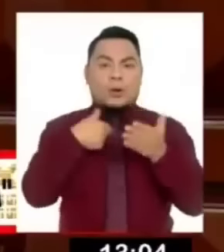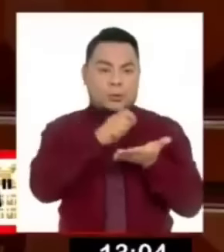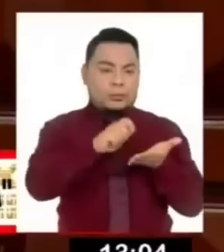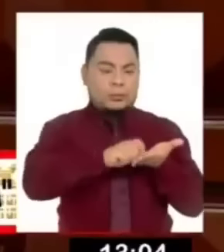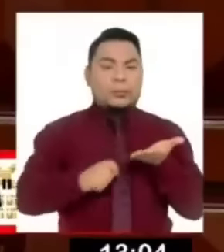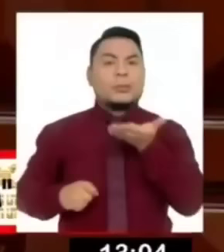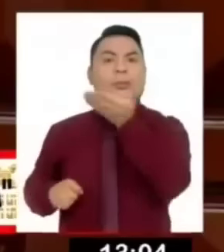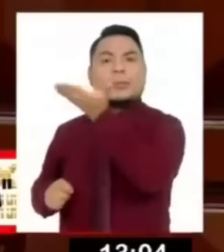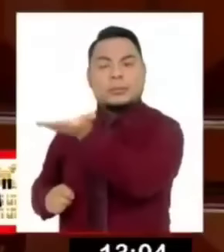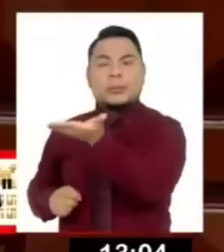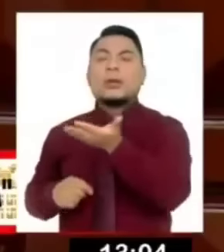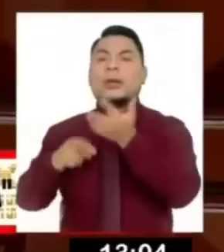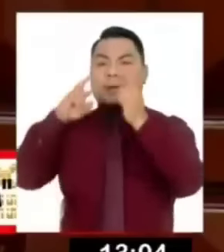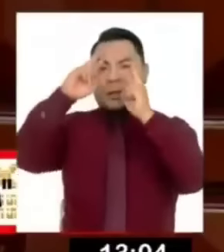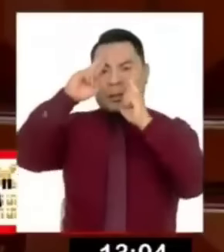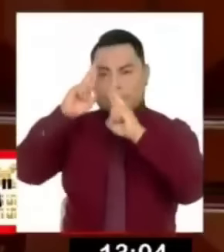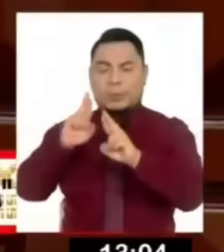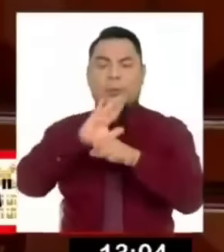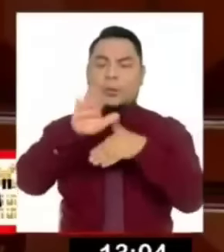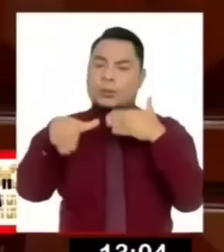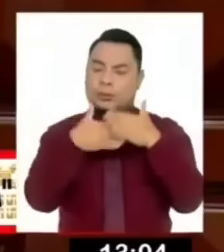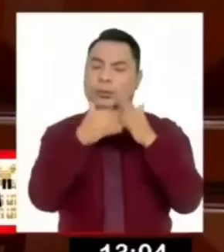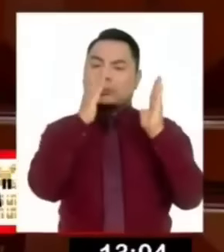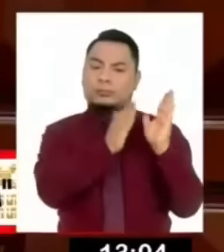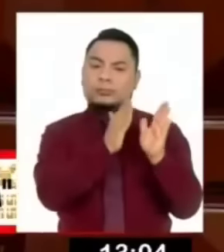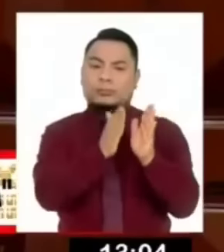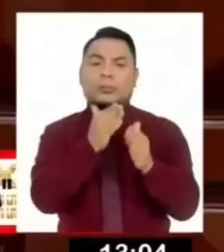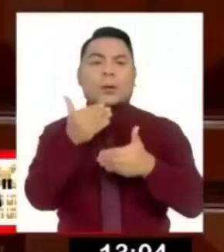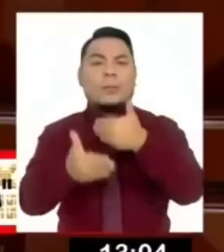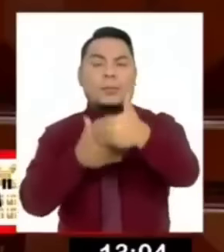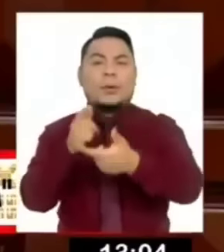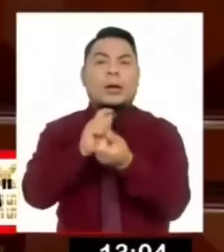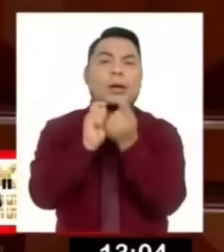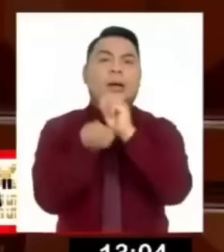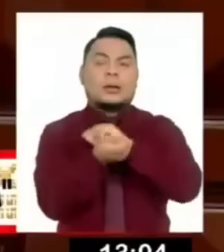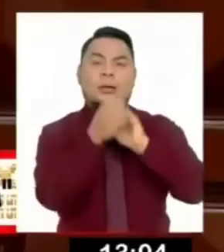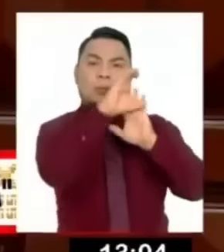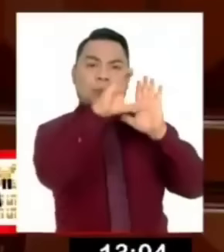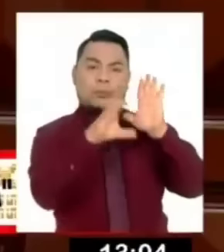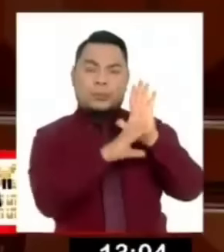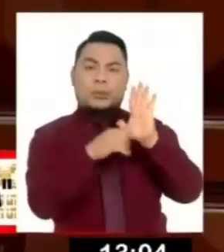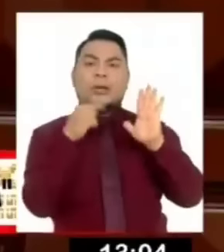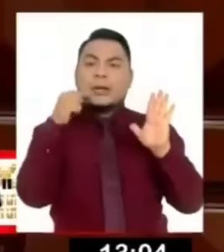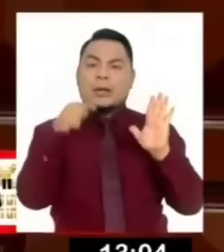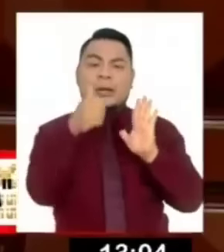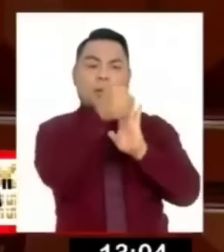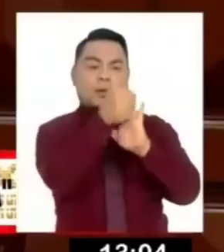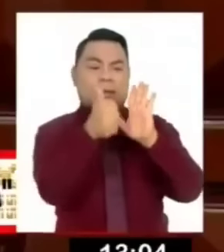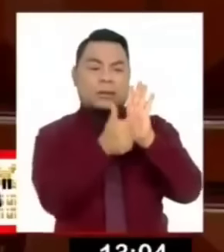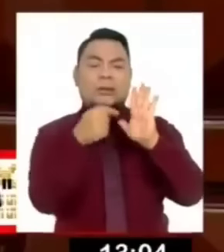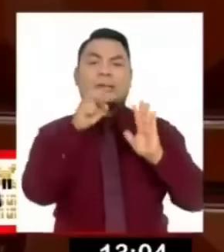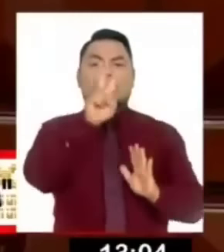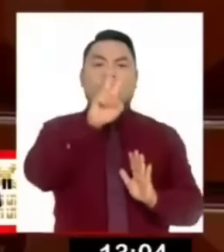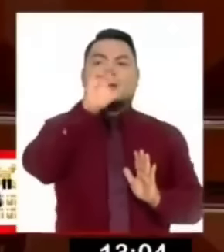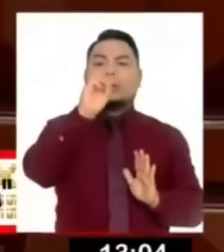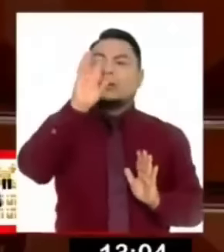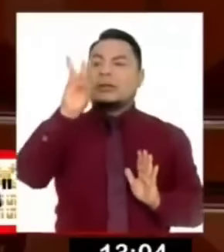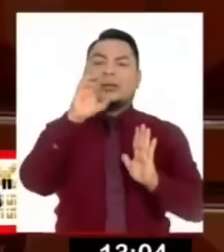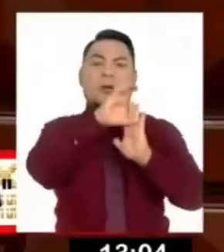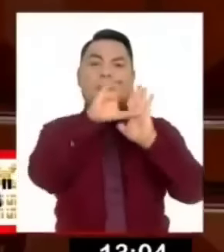República, respetando escrupulosamente el procedimiento de reforma constitucional previsto en el artículo 206